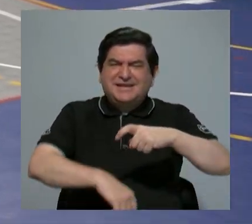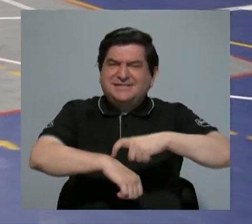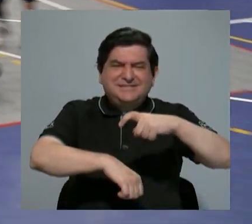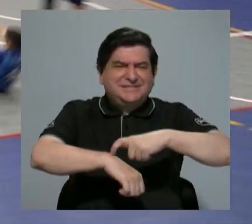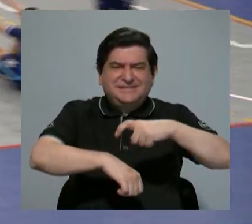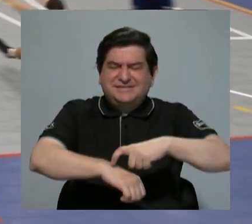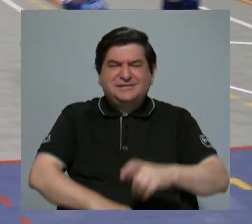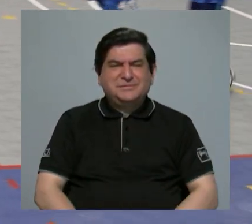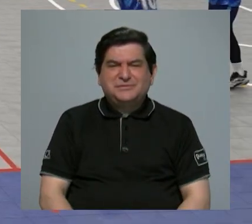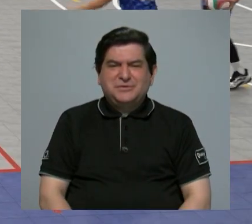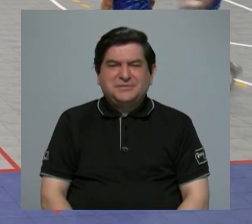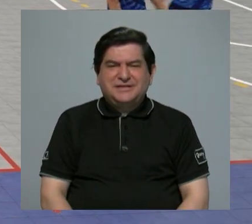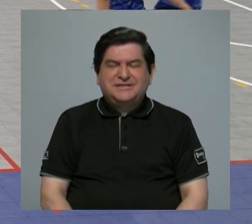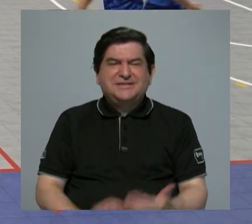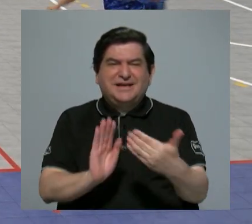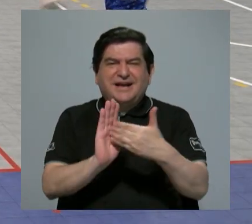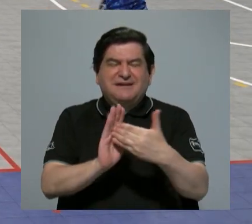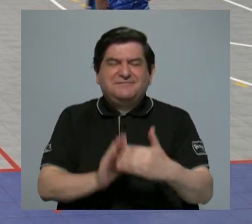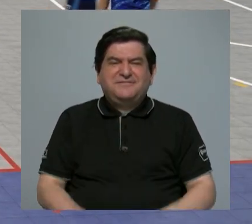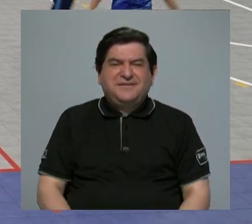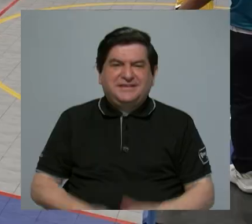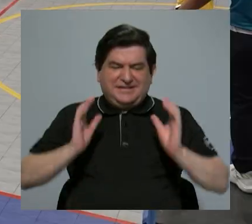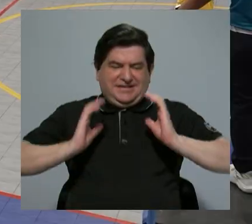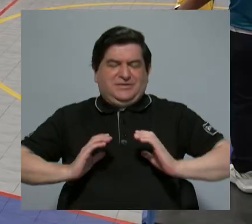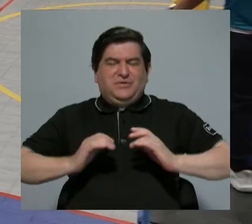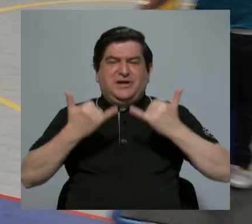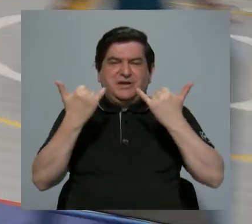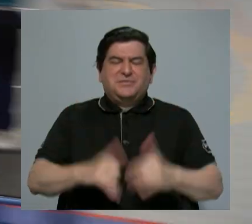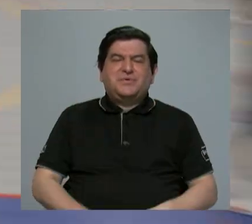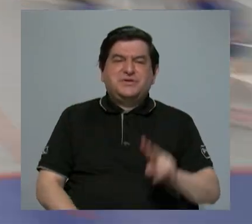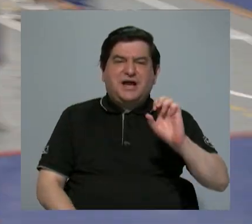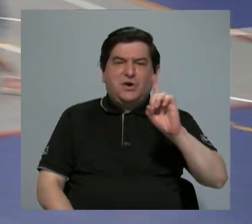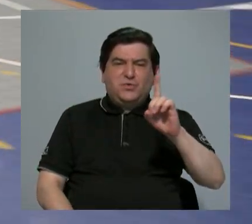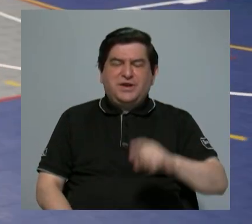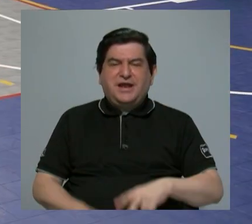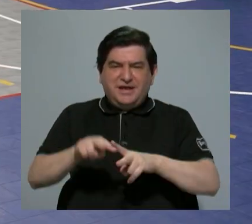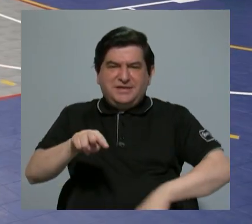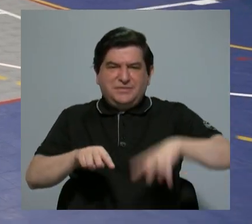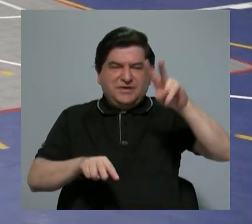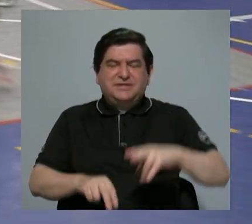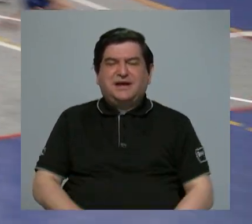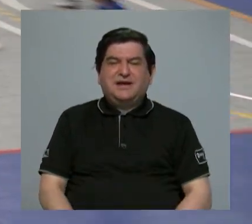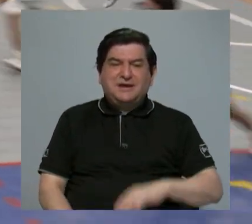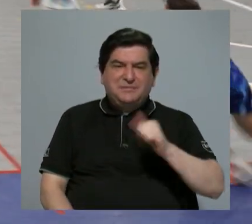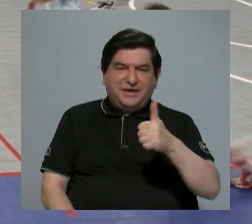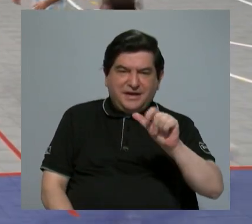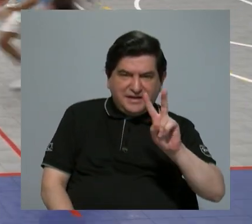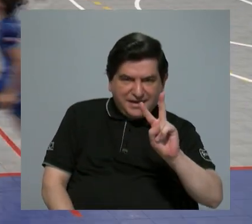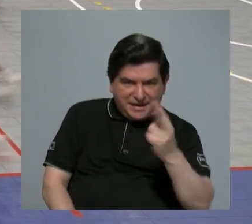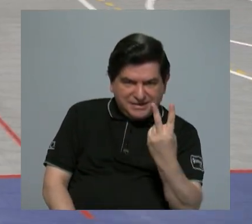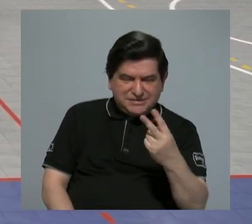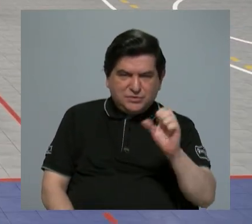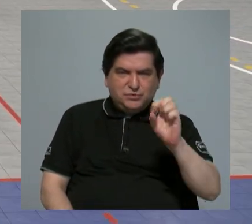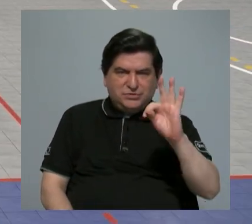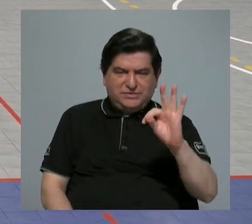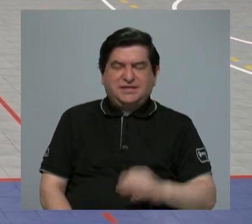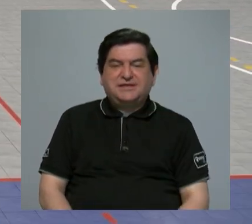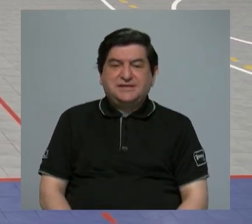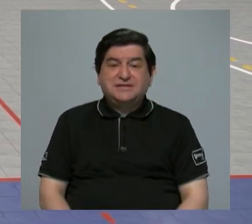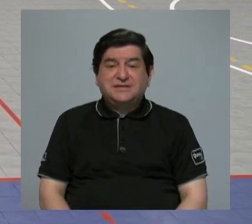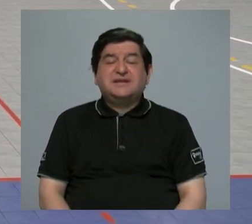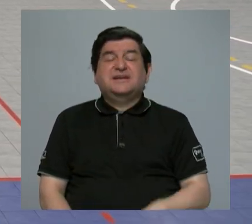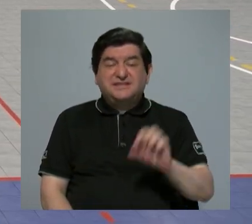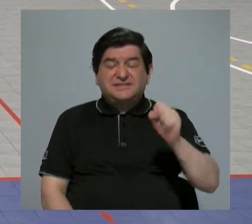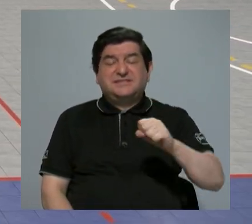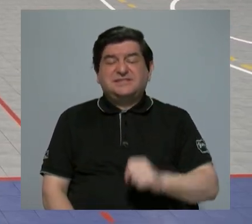Aquí le da al cuerpo y bueno, ahí es donde ya la UNED empieza a sacar la ventaja para definir el segundo set. Sí, a la hora de no manejar